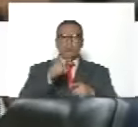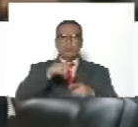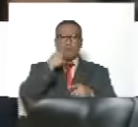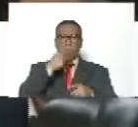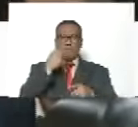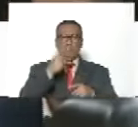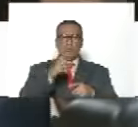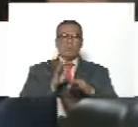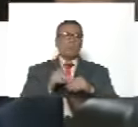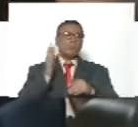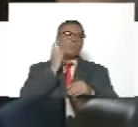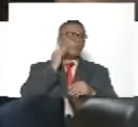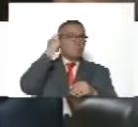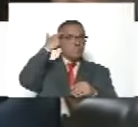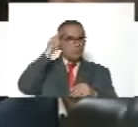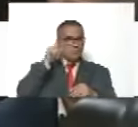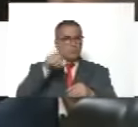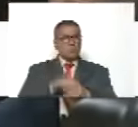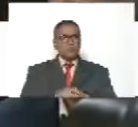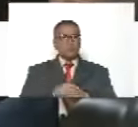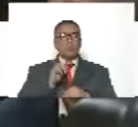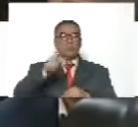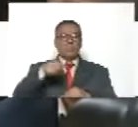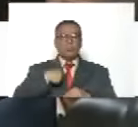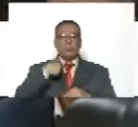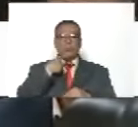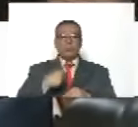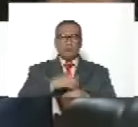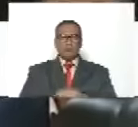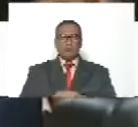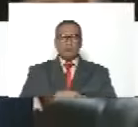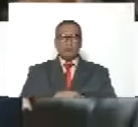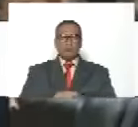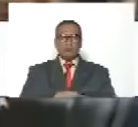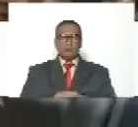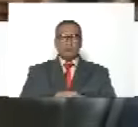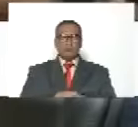político partidista. Creo que también debe mencionarse.